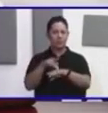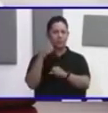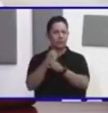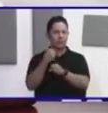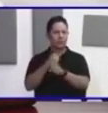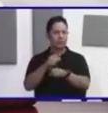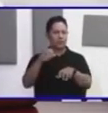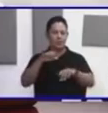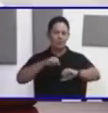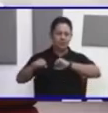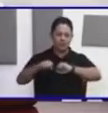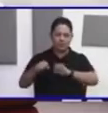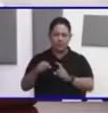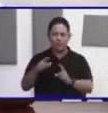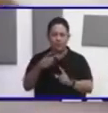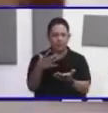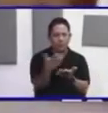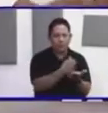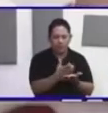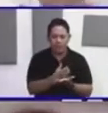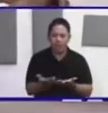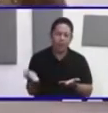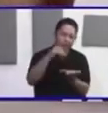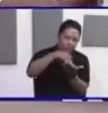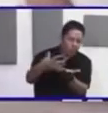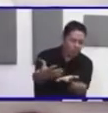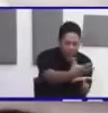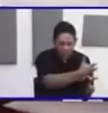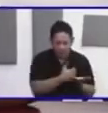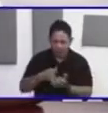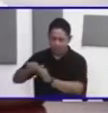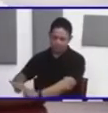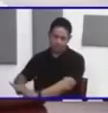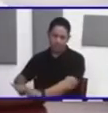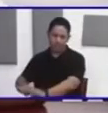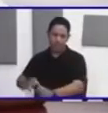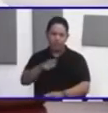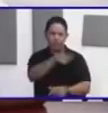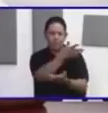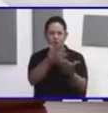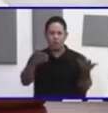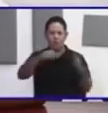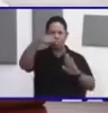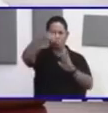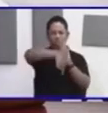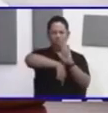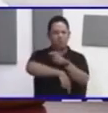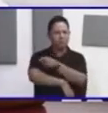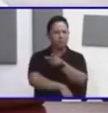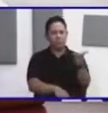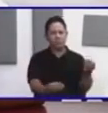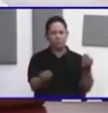de recuperar esos recursos, aunado a la cantidad de elefantes blancos que nos quedó y el cual tenemos